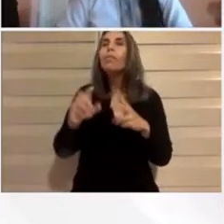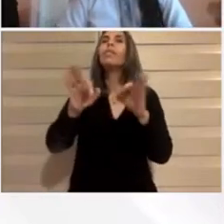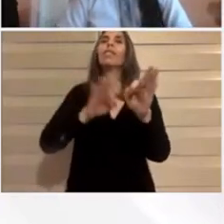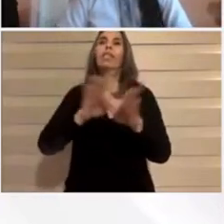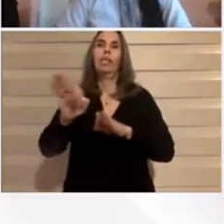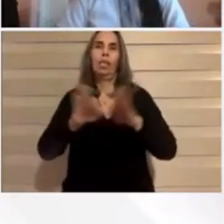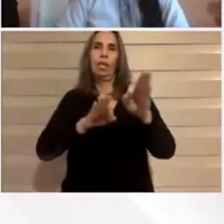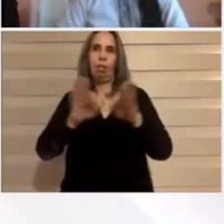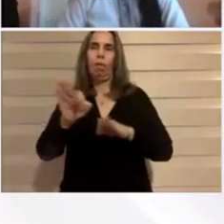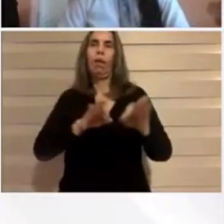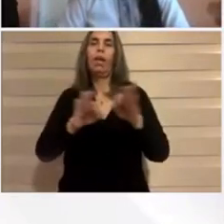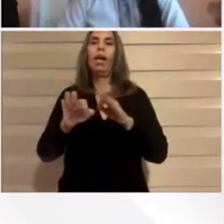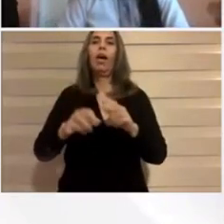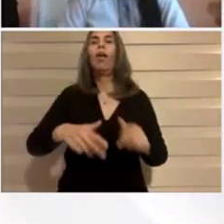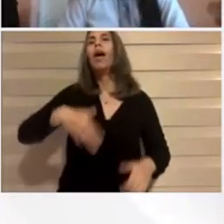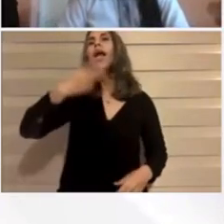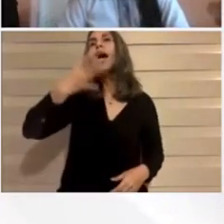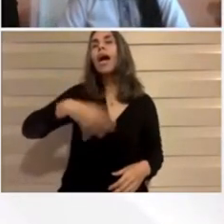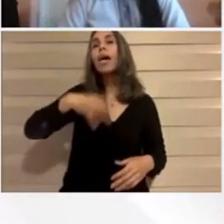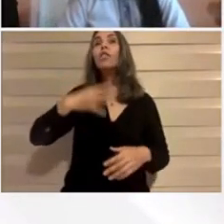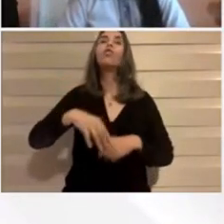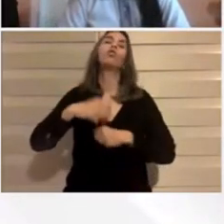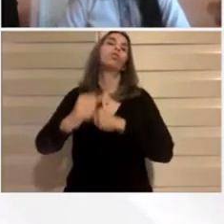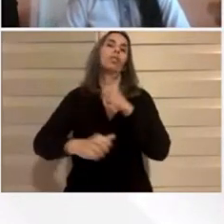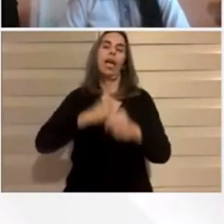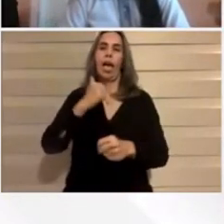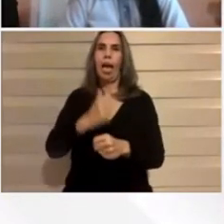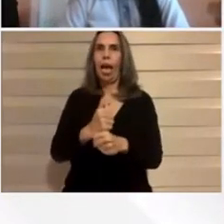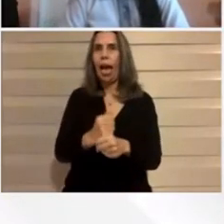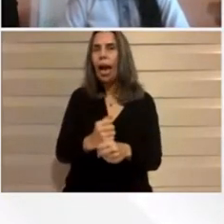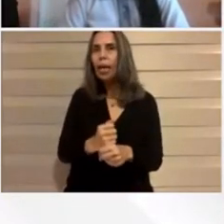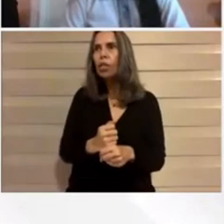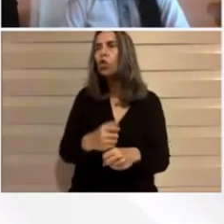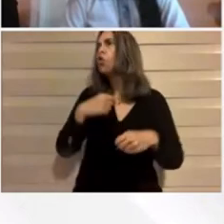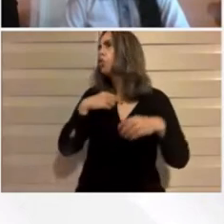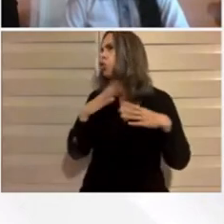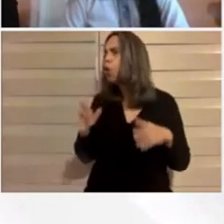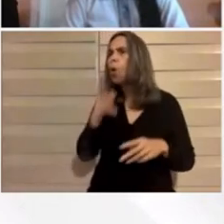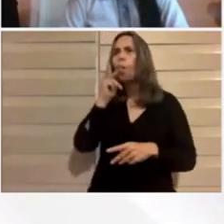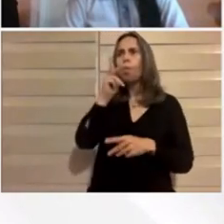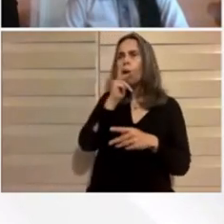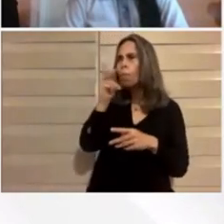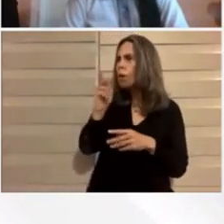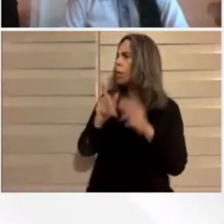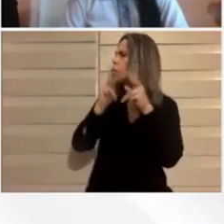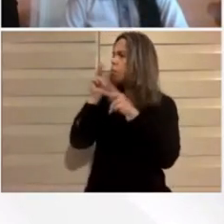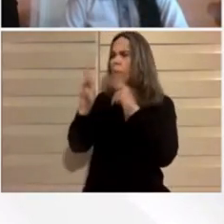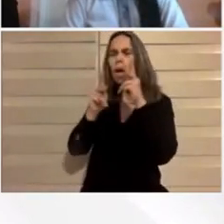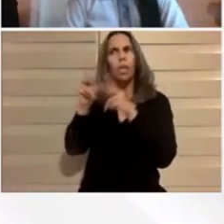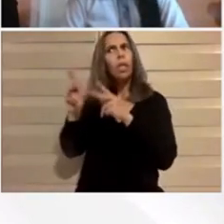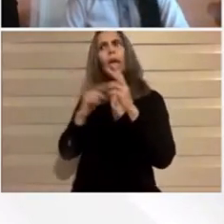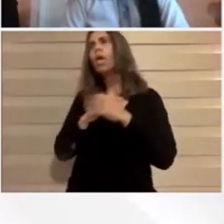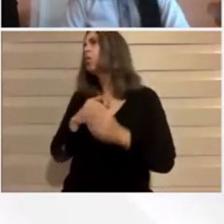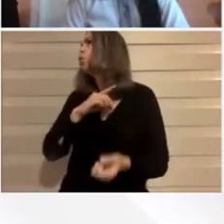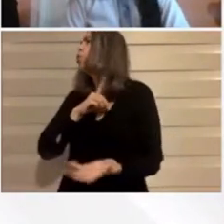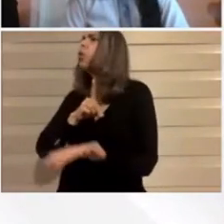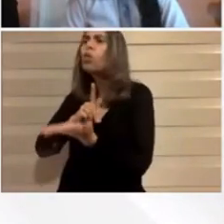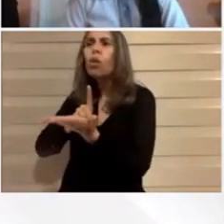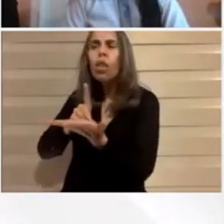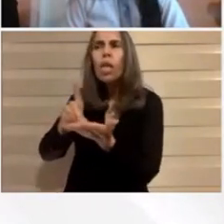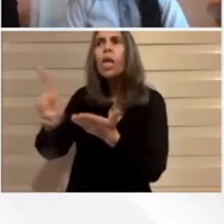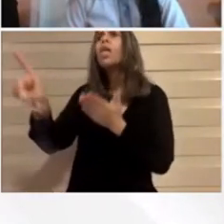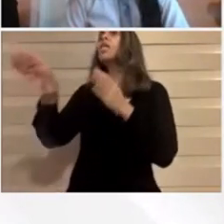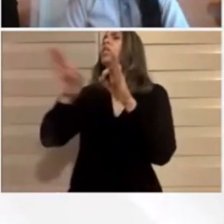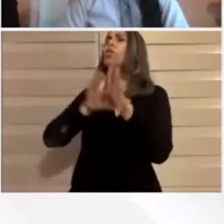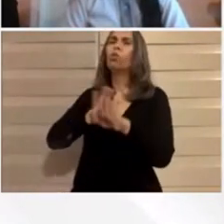hacerlo. Defendí mis ideas, logré argumentar frente a mis padres la posibilidad de ese derecho, porque es un